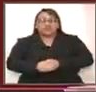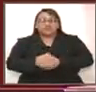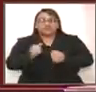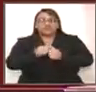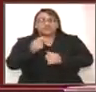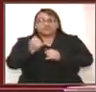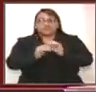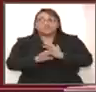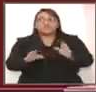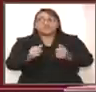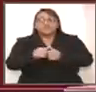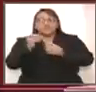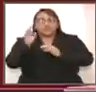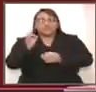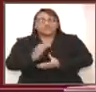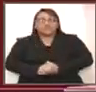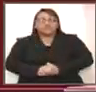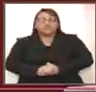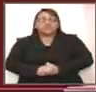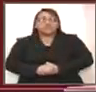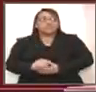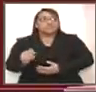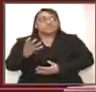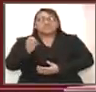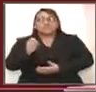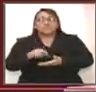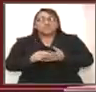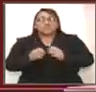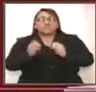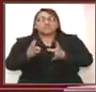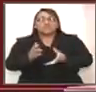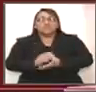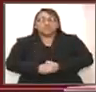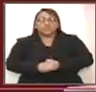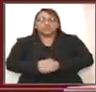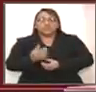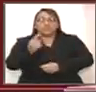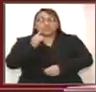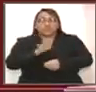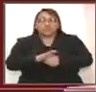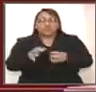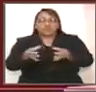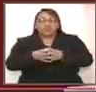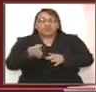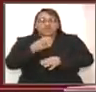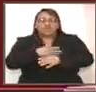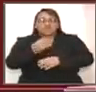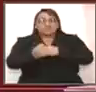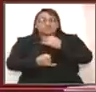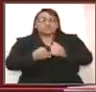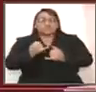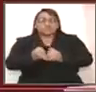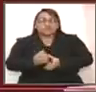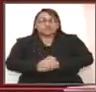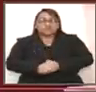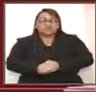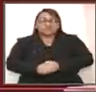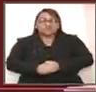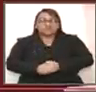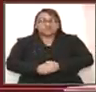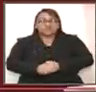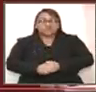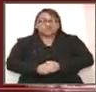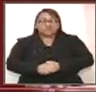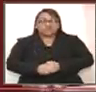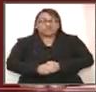voy concluyendo esta exposición, no quisiera dejar de referirme a un compromiso internacional que tiene que ver con